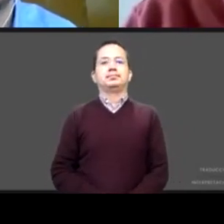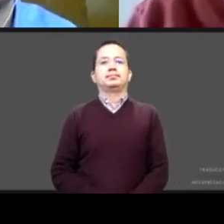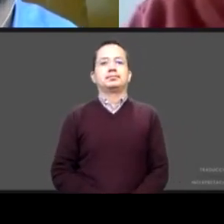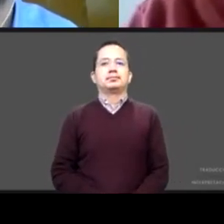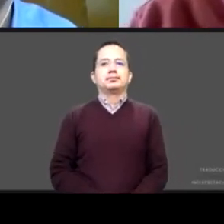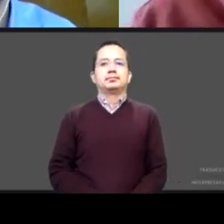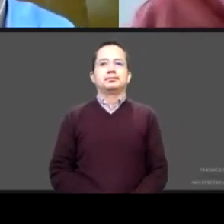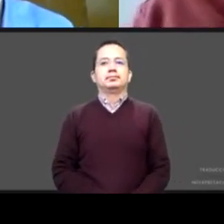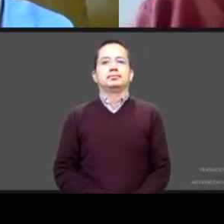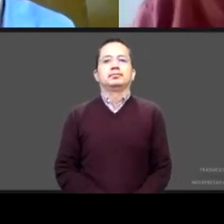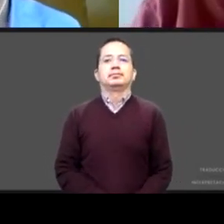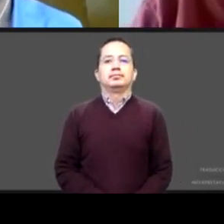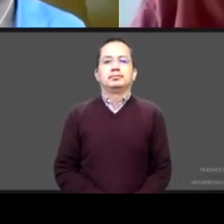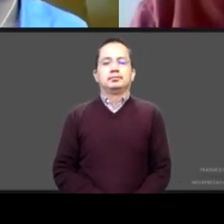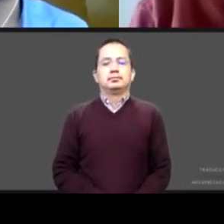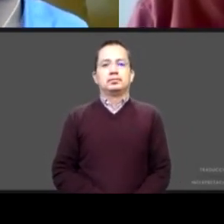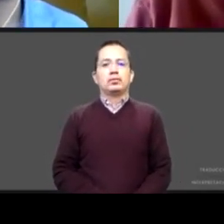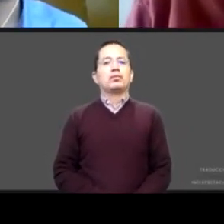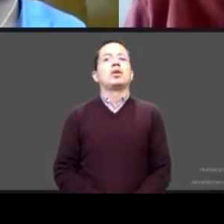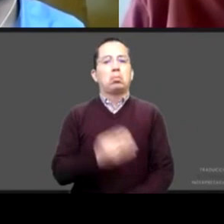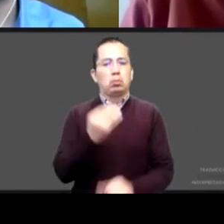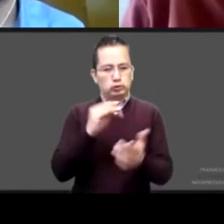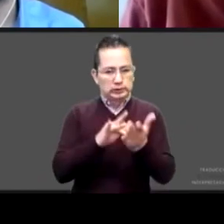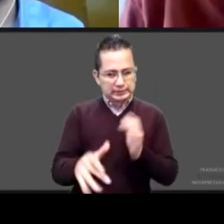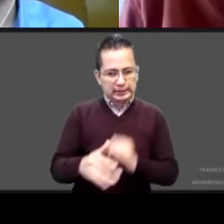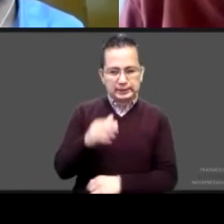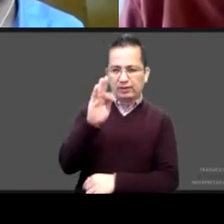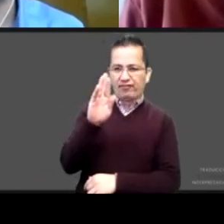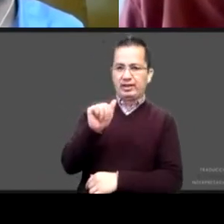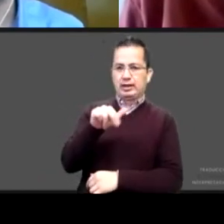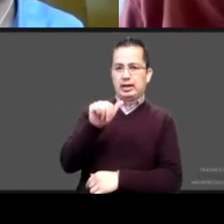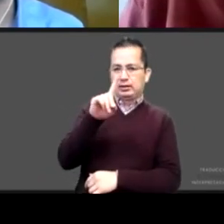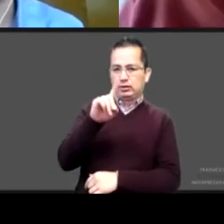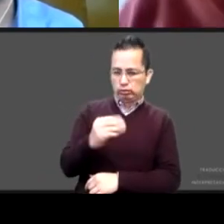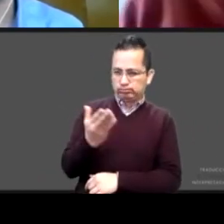Muchísimas gracias, Fernando.